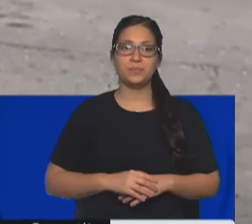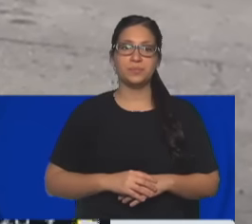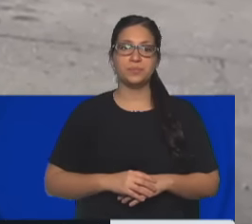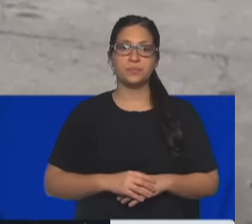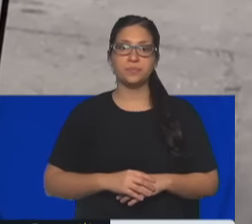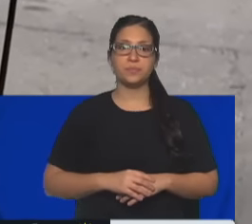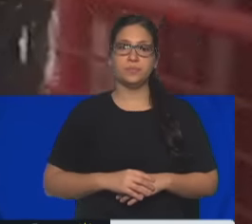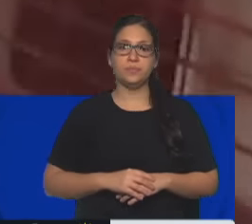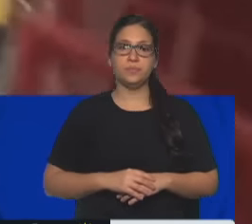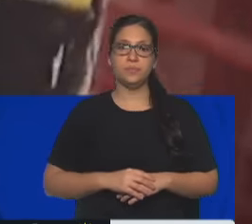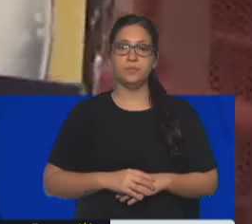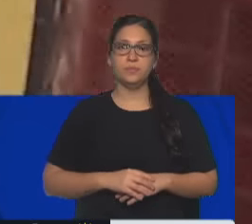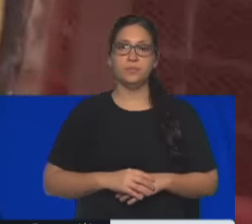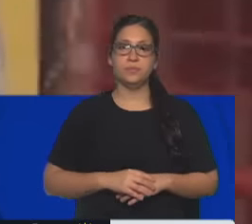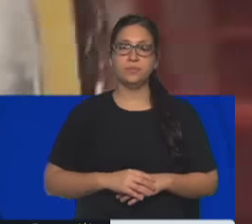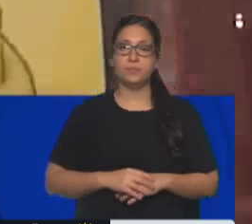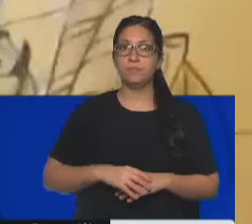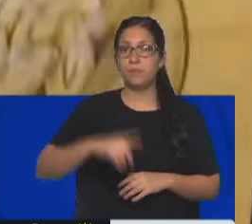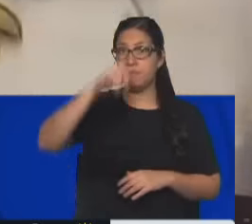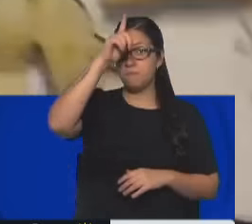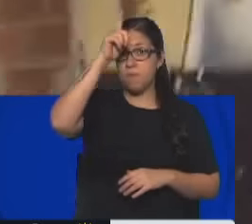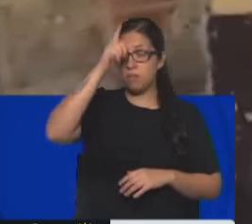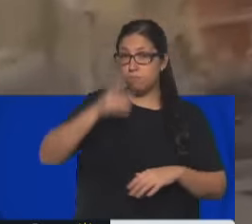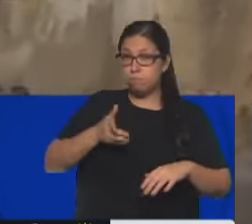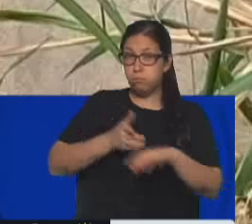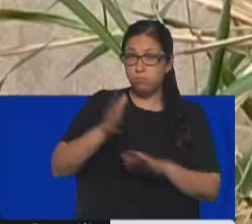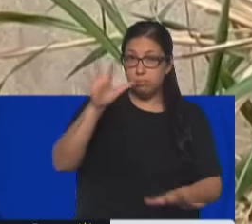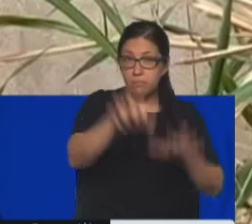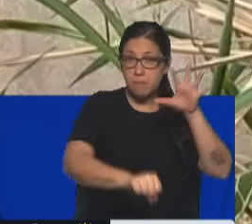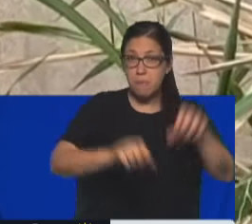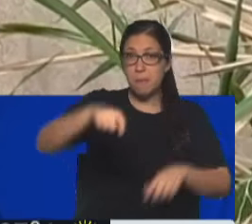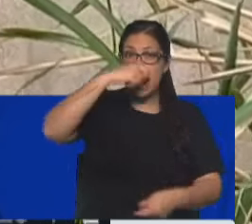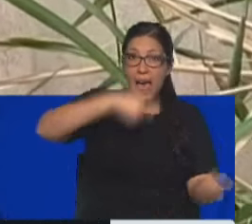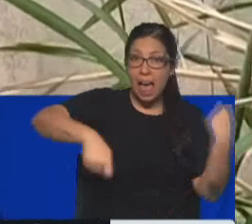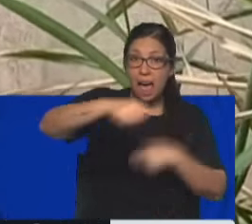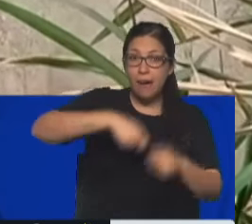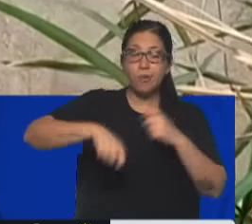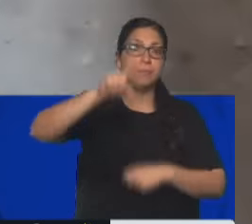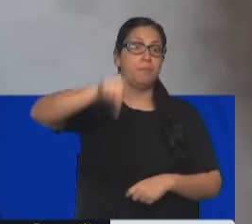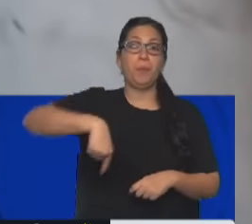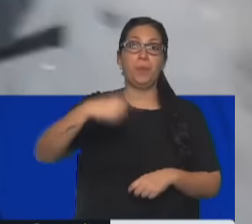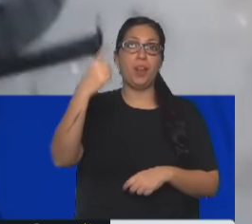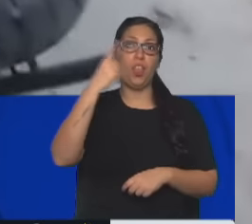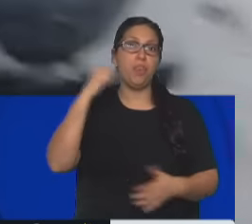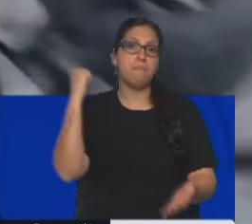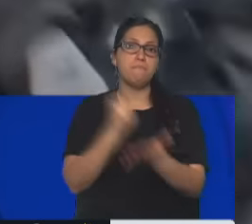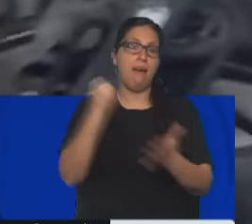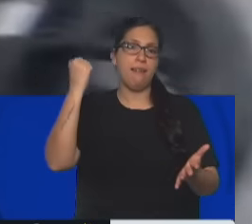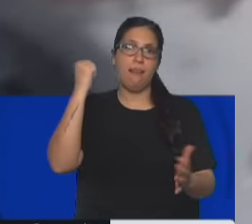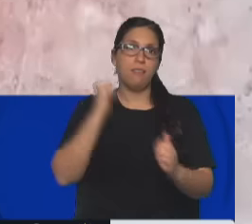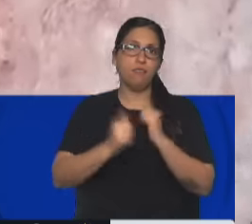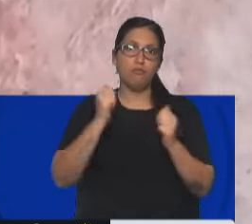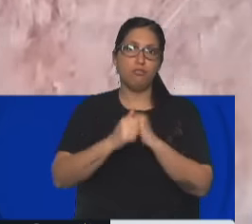história do Rio de Janeiro. Un operativo antinarco en las favelas de Río de Janeiro derivó en una de las jornadas más sangrientas de la historia del estado